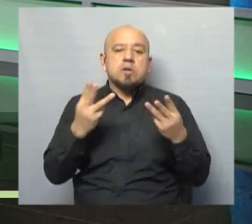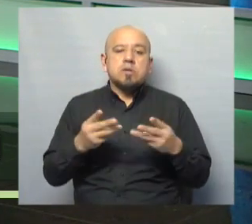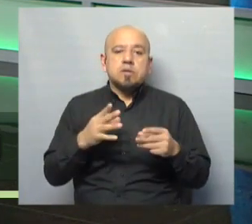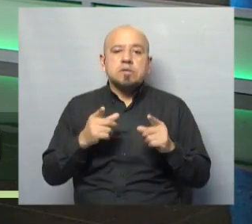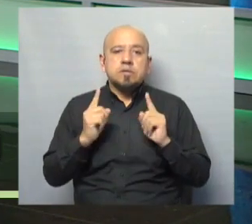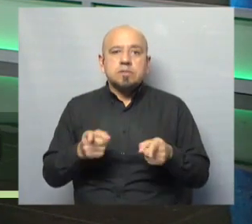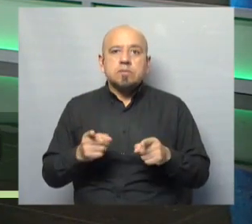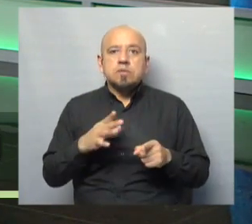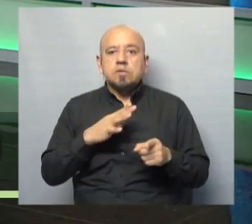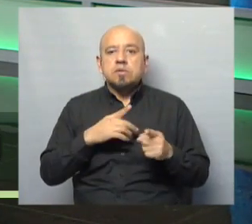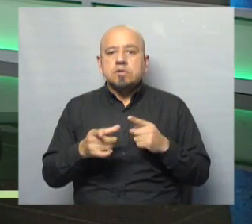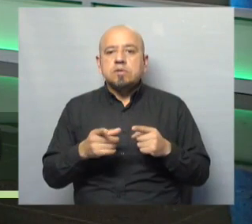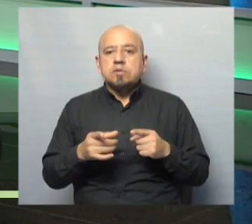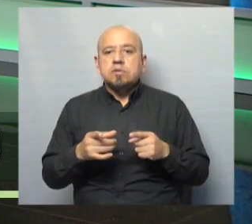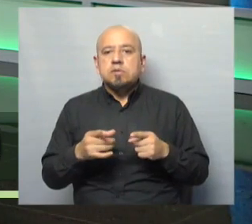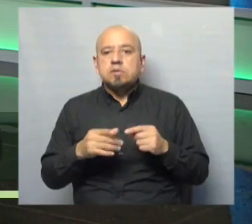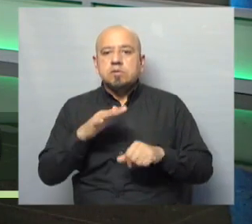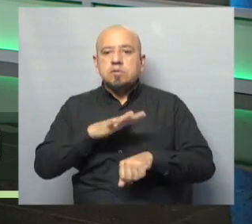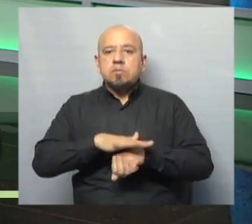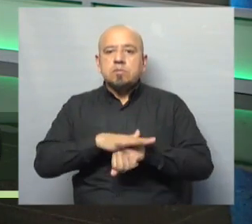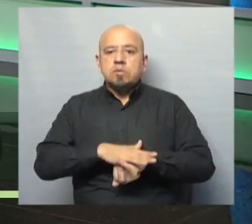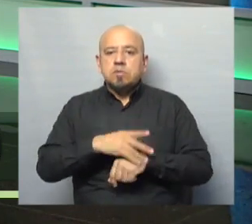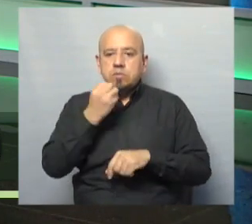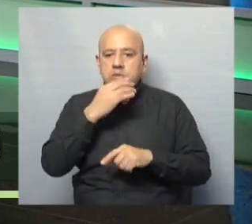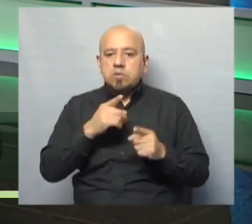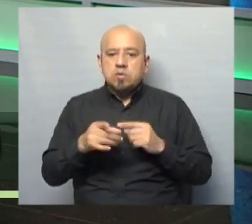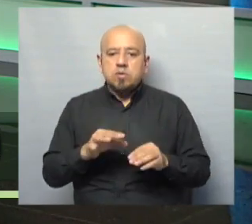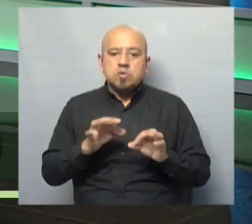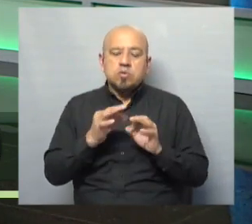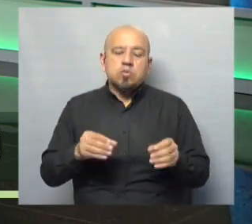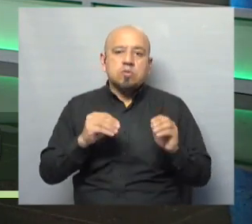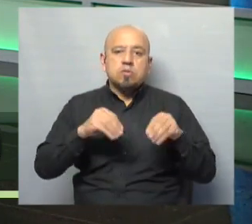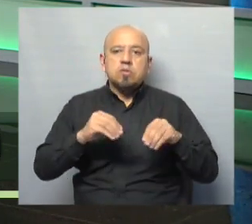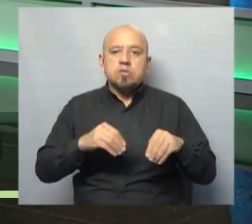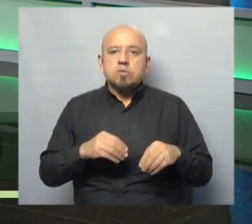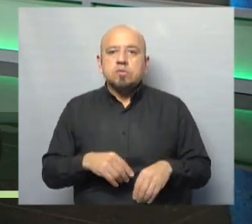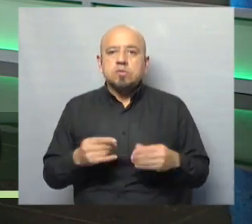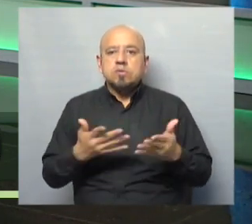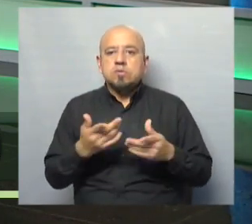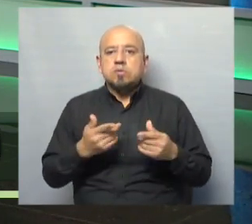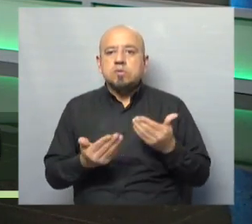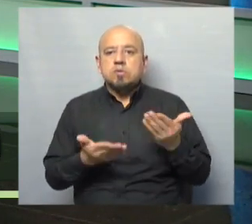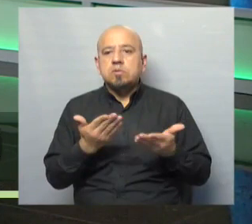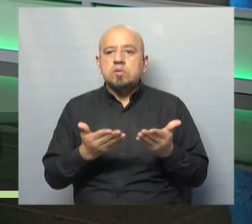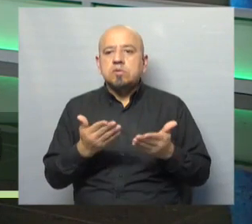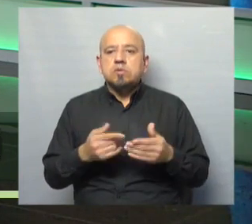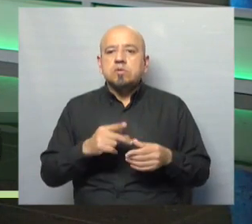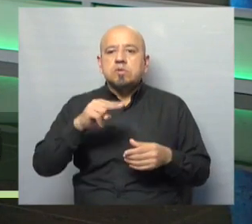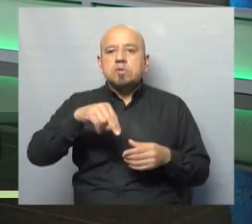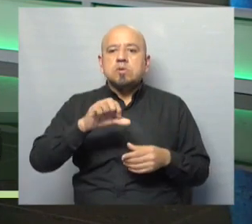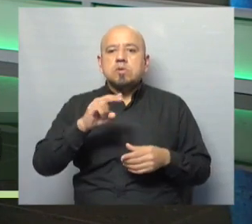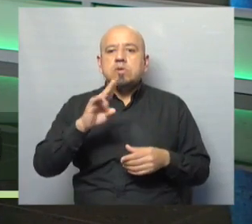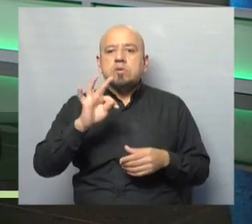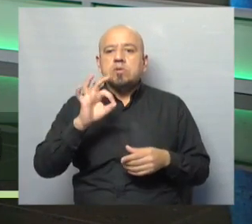también ha tenido oscilaciones tuvo momentos mejores o peor o peores en este momento está en esta evaluación neutra el